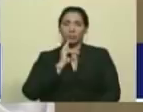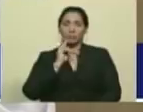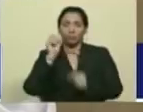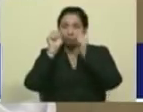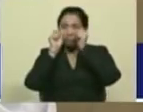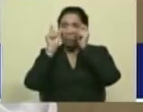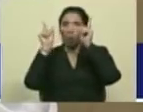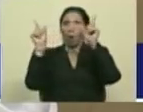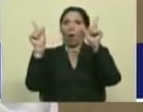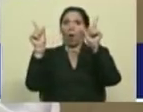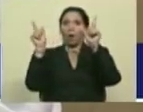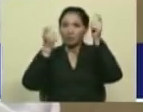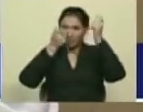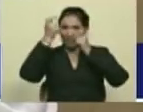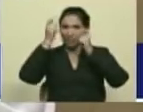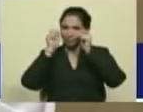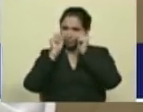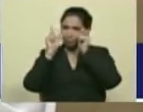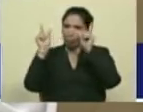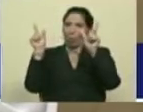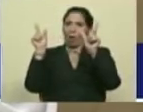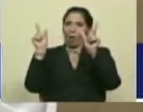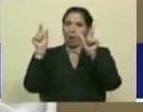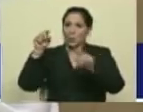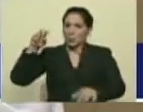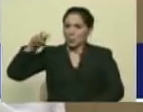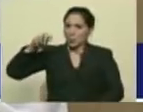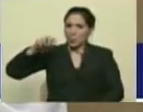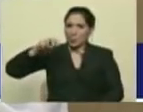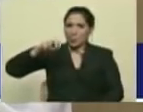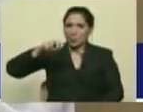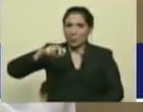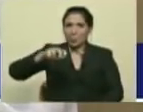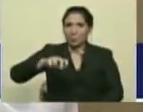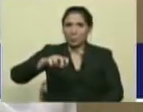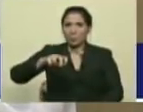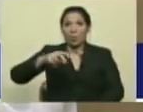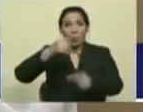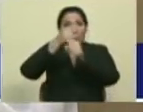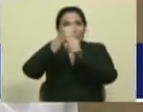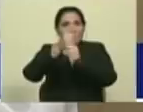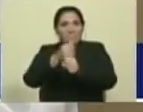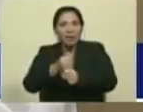sorpresa. En la escalerilla del avión lo esperaba un gigante,